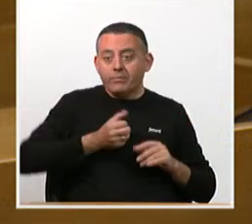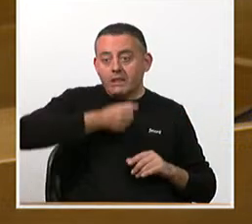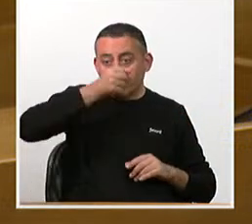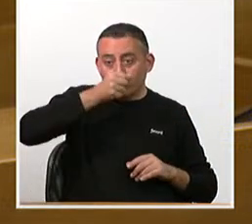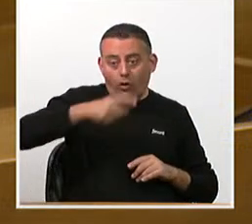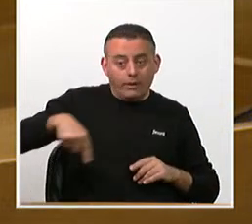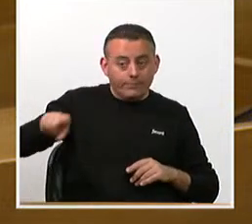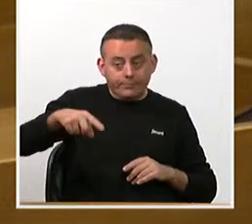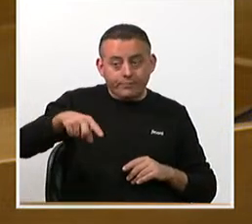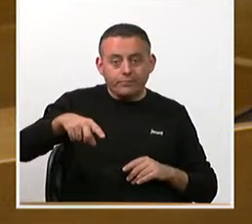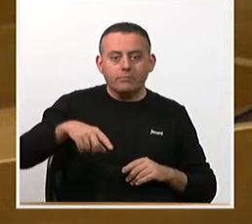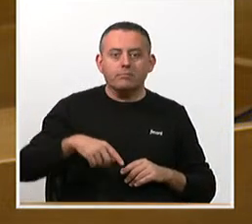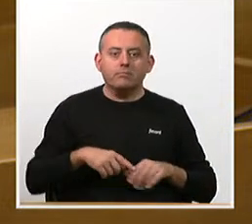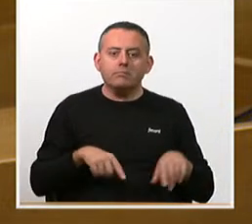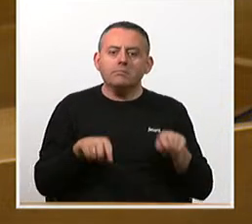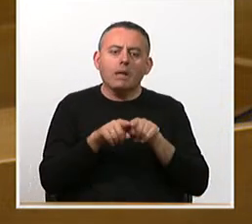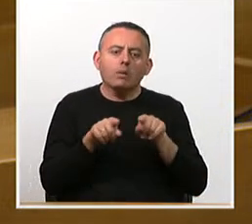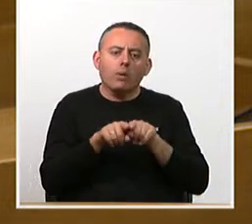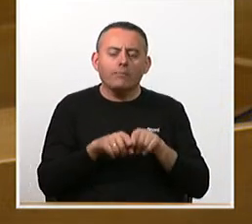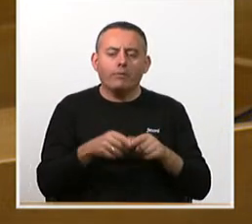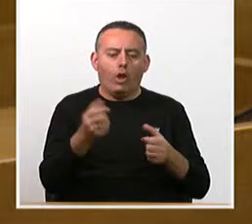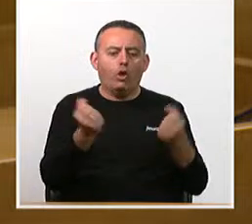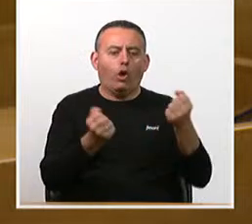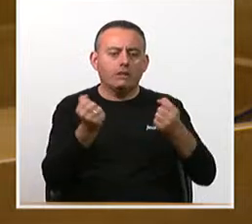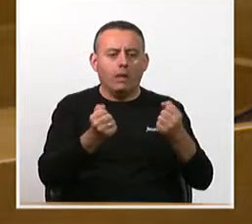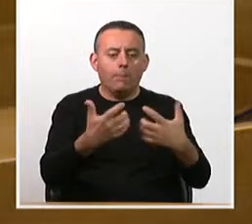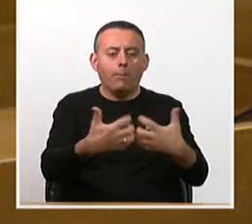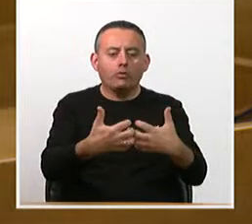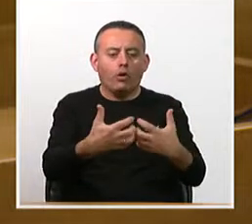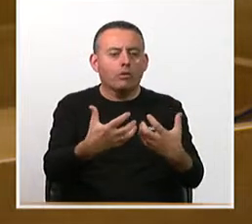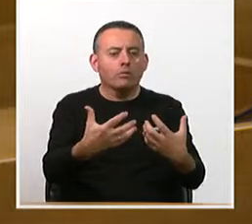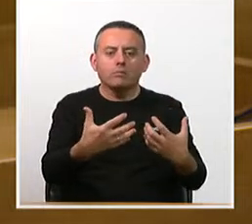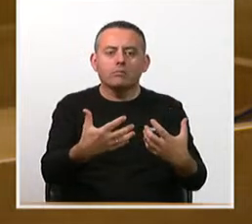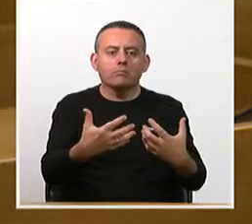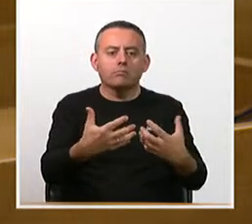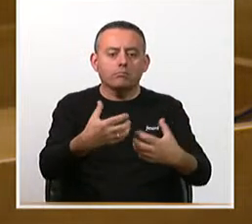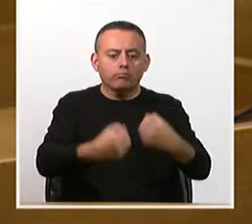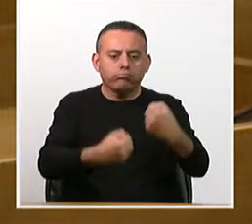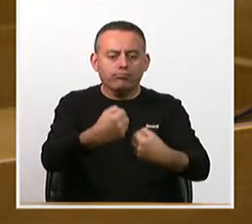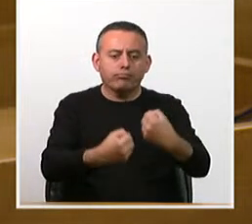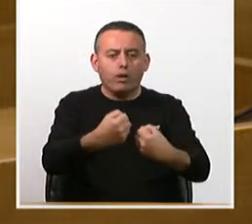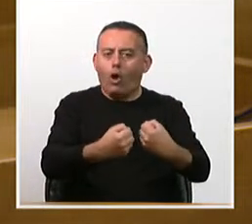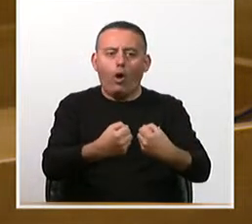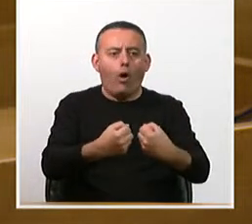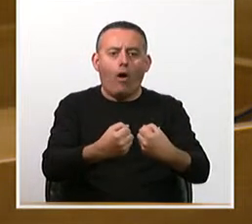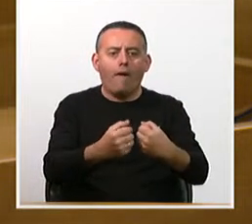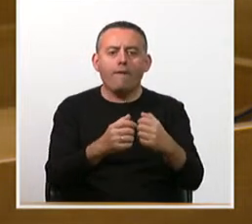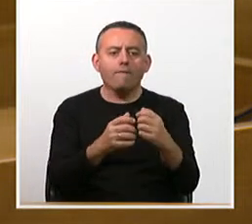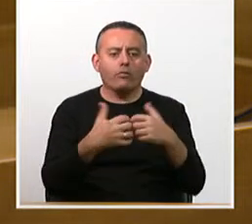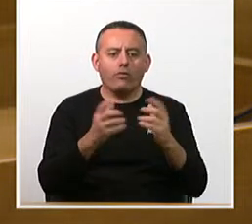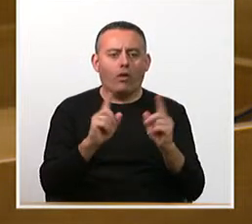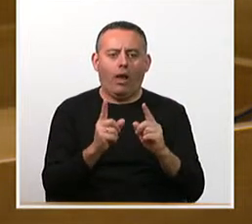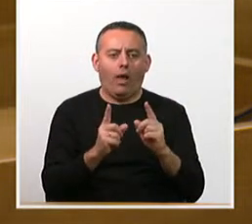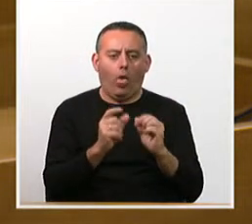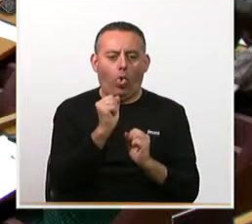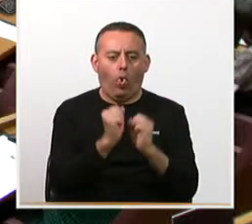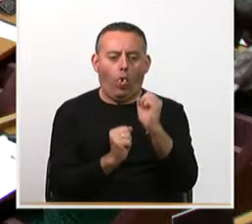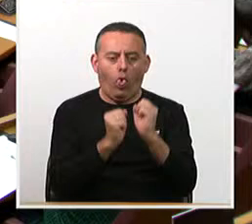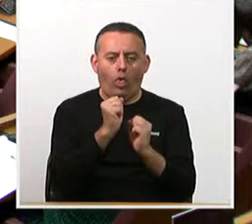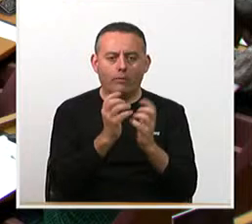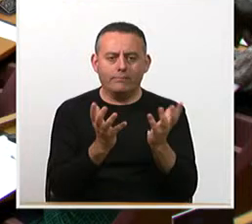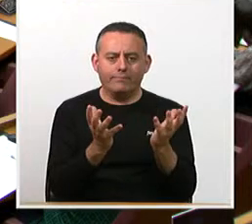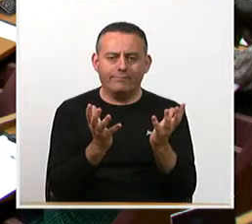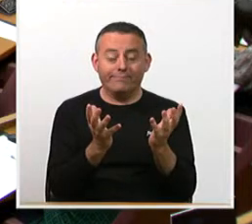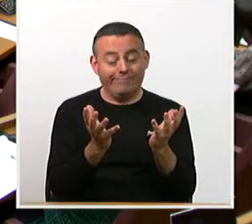dejado coches con motores gripados y nosotros después de mucho esfuerzo de muchas horas y de muchas